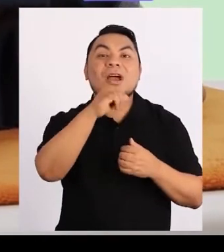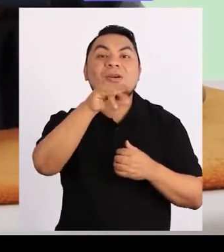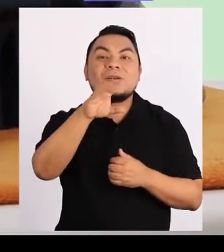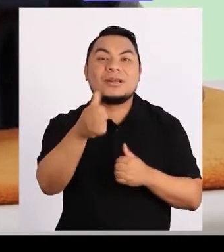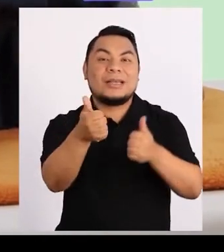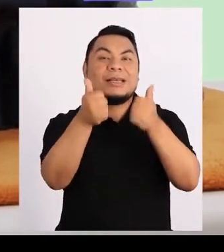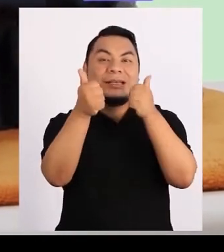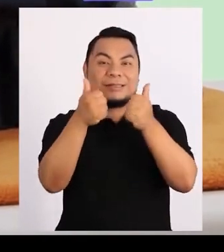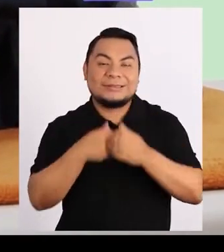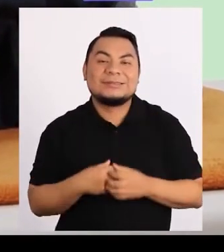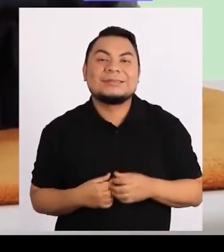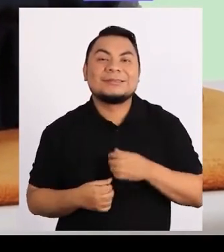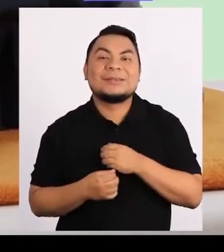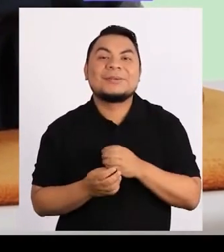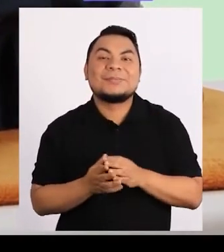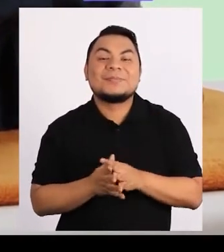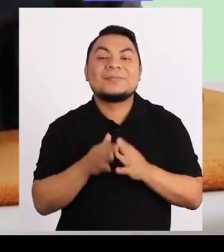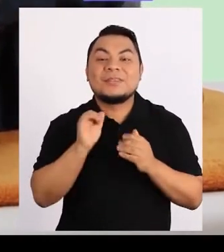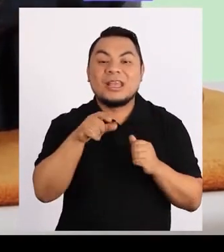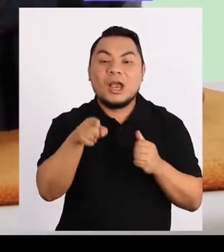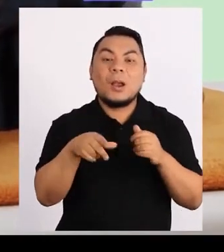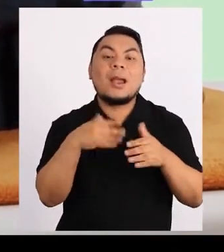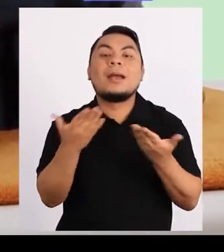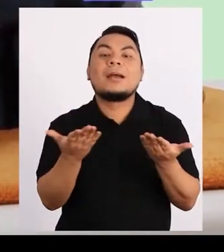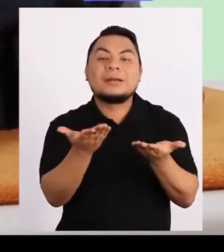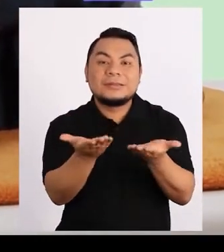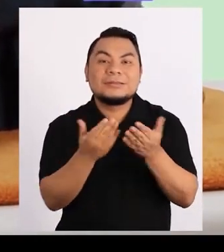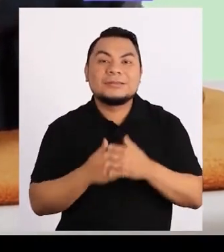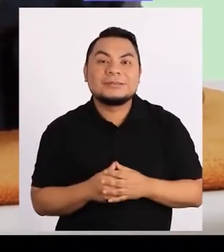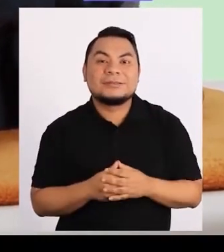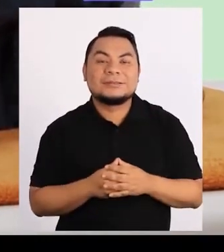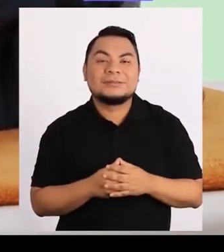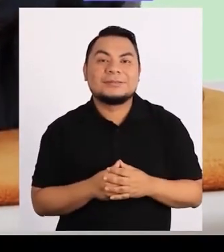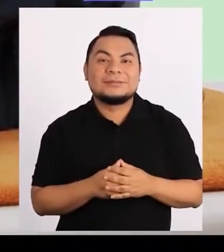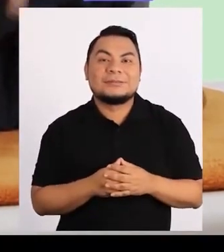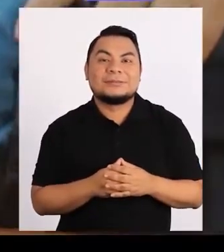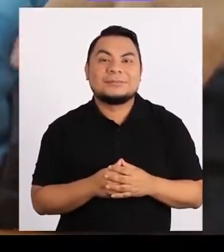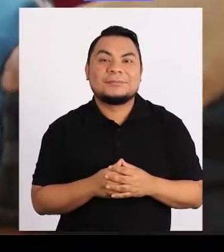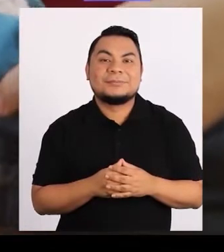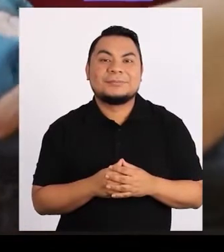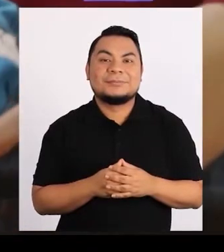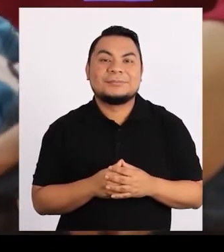Eso, Jorge, excelente. Vamos a terminar el giro.